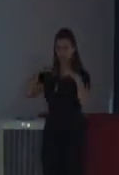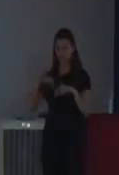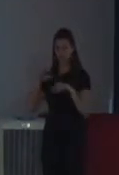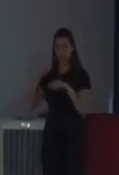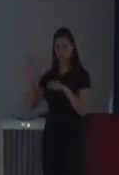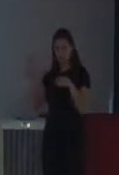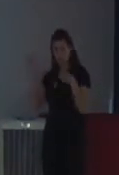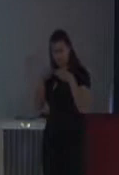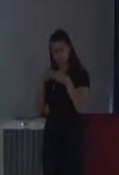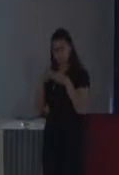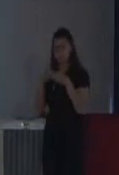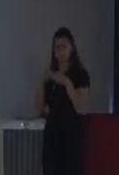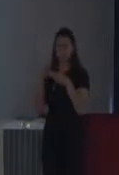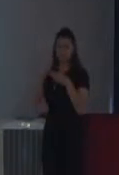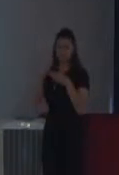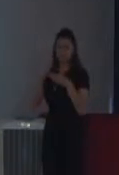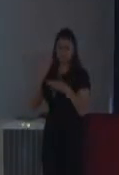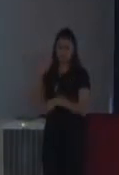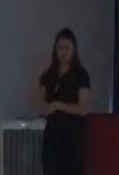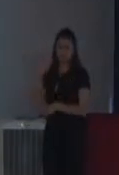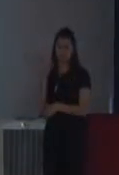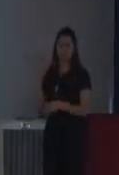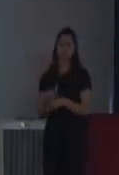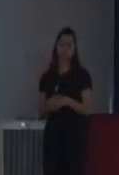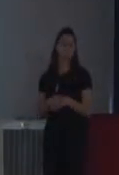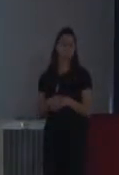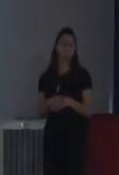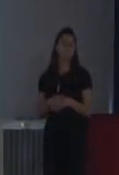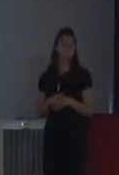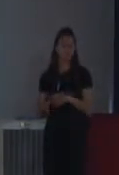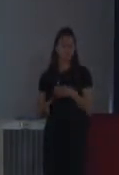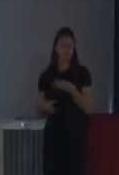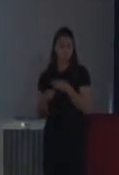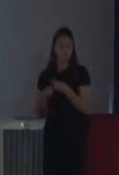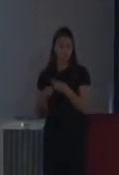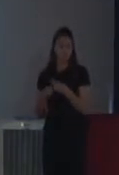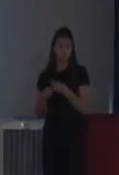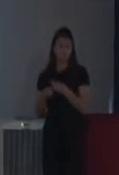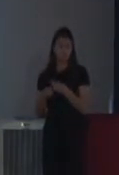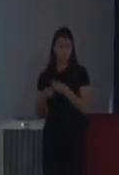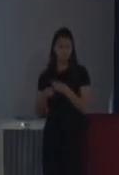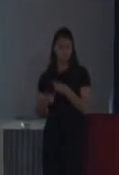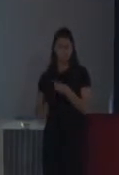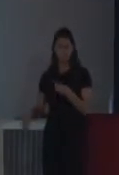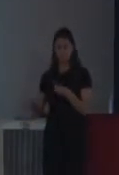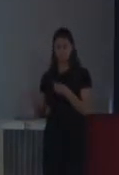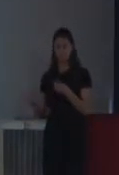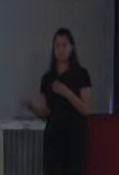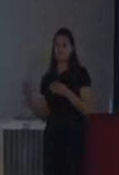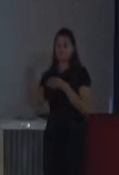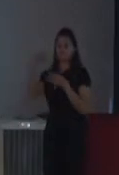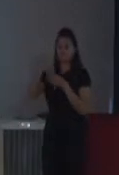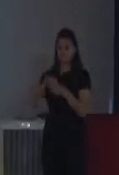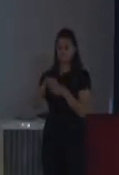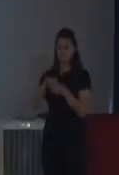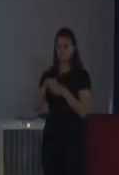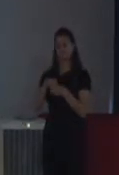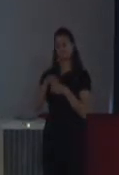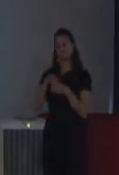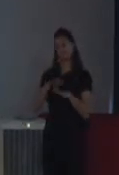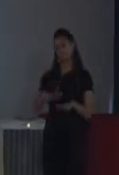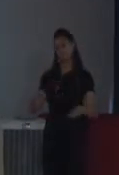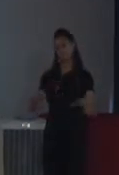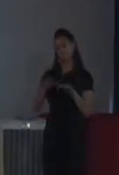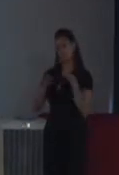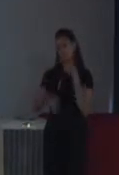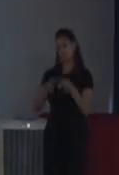convención ratificada por Colombia y que por ende entra dentro de nuestro marco jurídico,